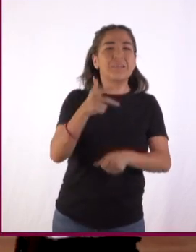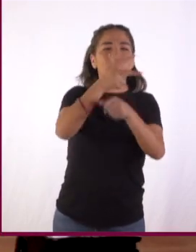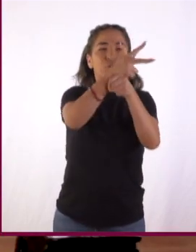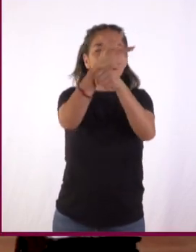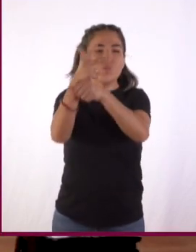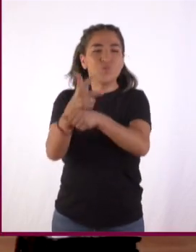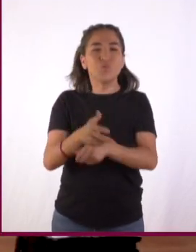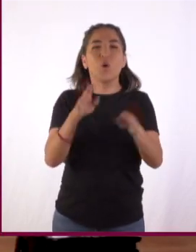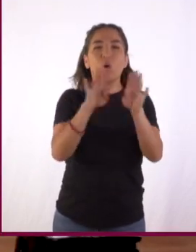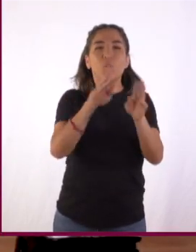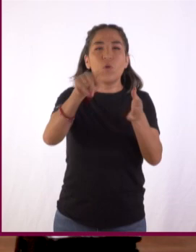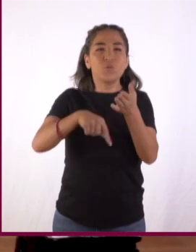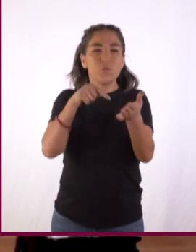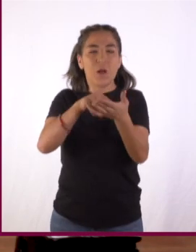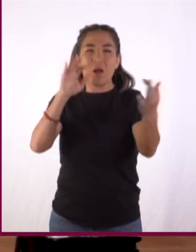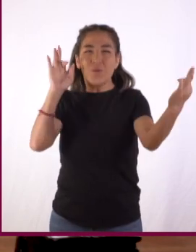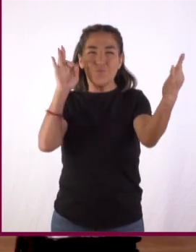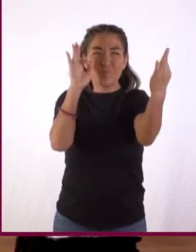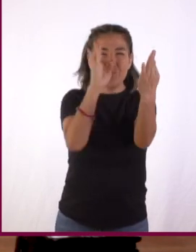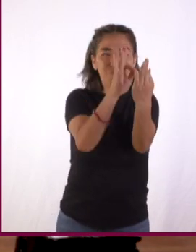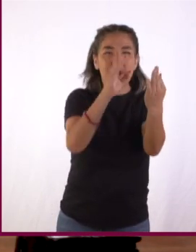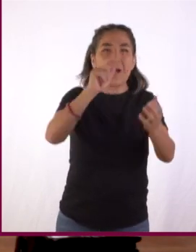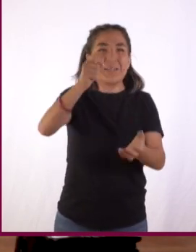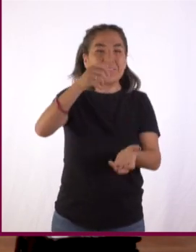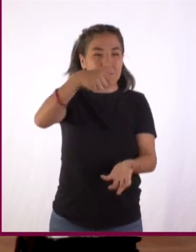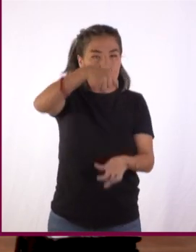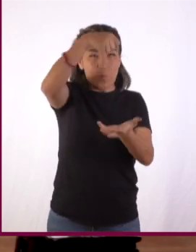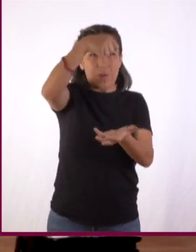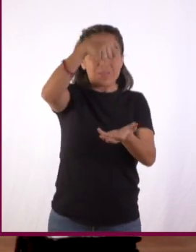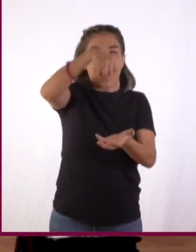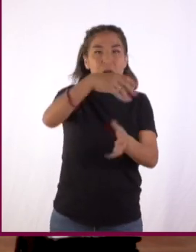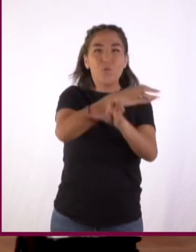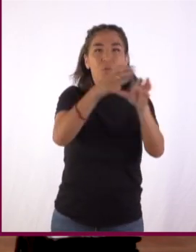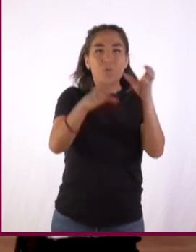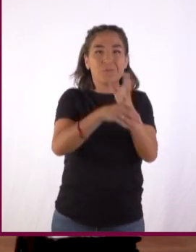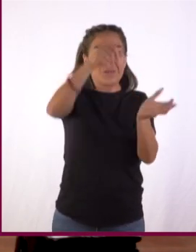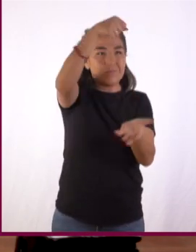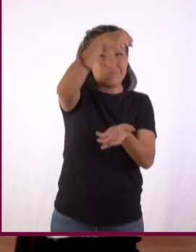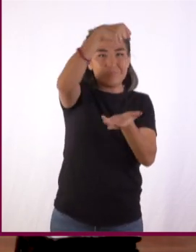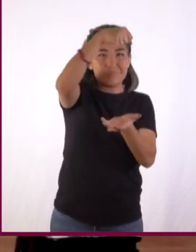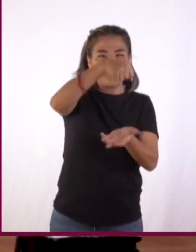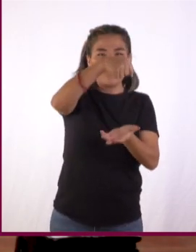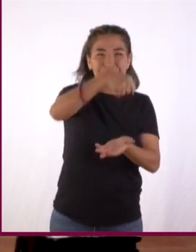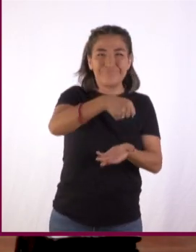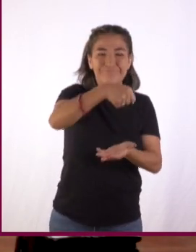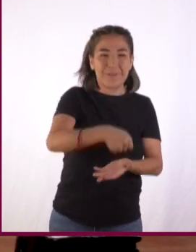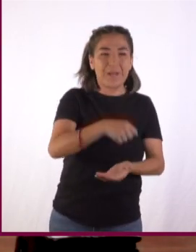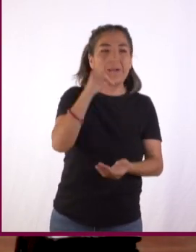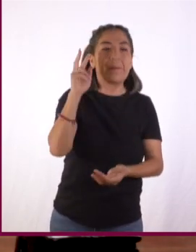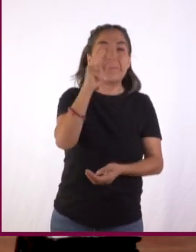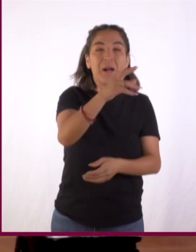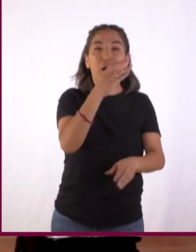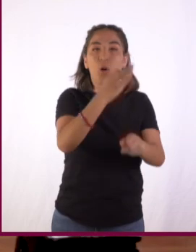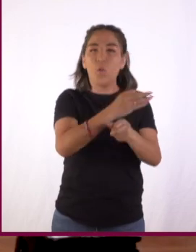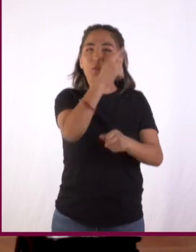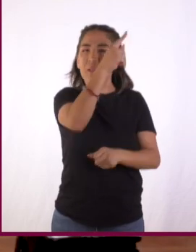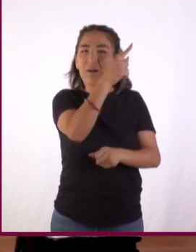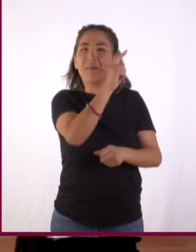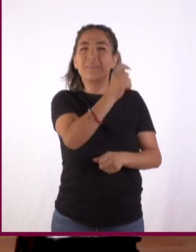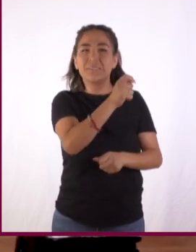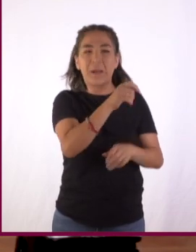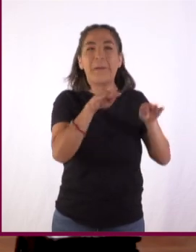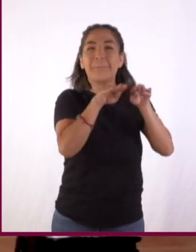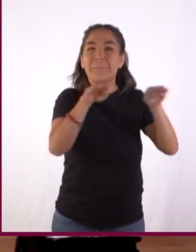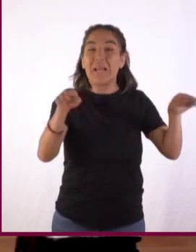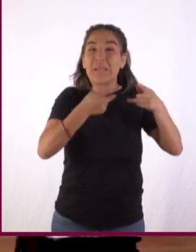nuestra cámara va a marcar los lugares en los que la base de la cubeta se mantiene con cada objeto que vayamos colocando. Donde se